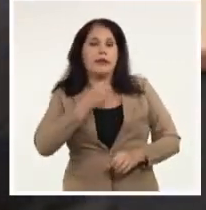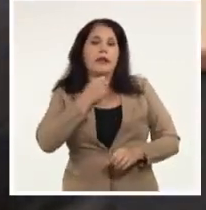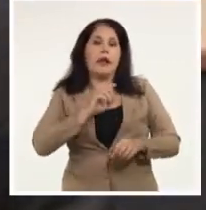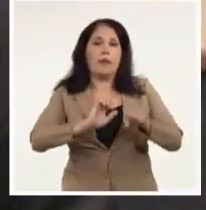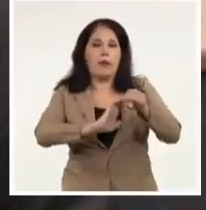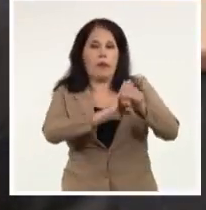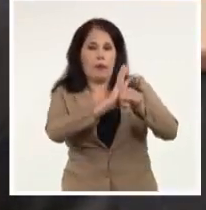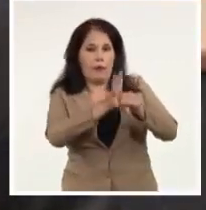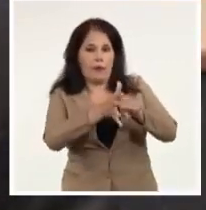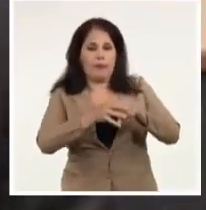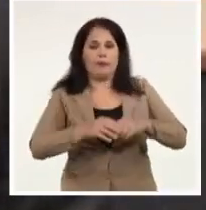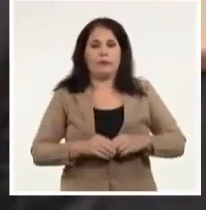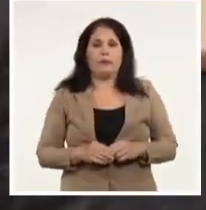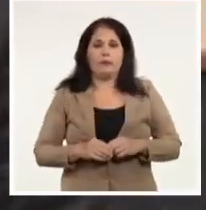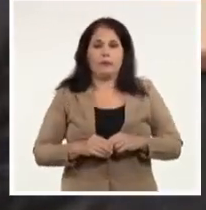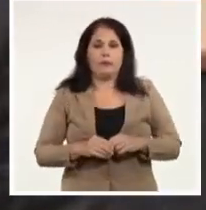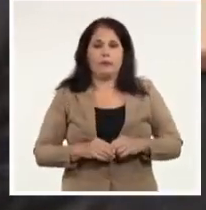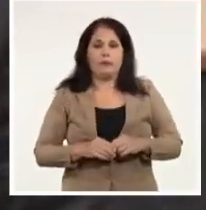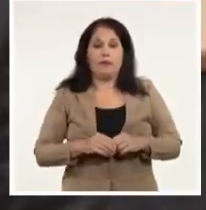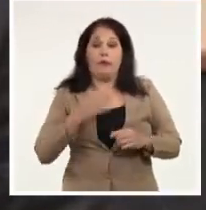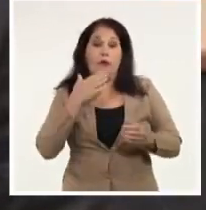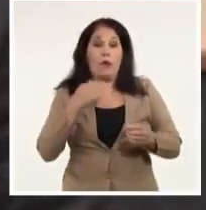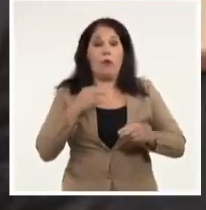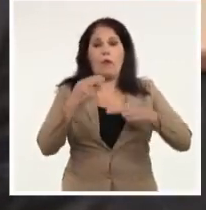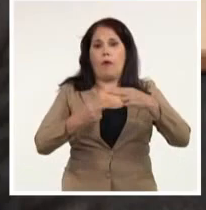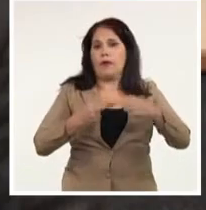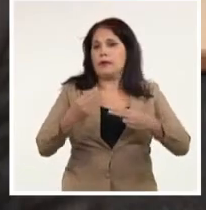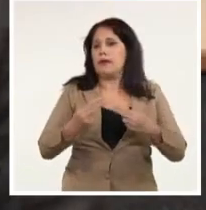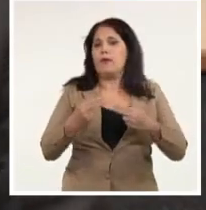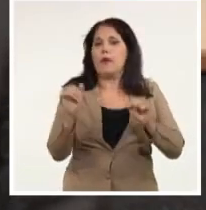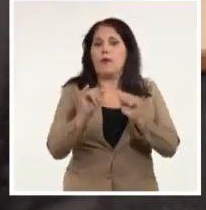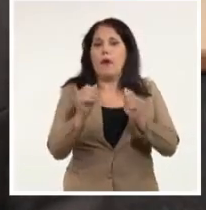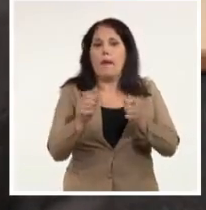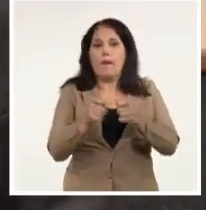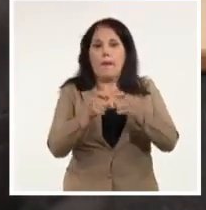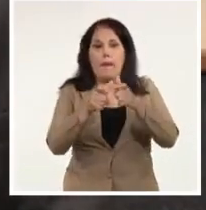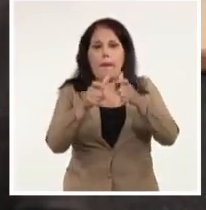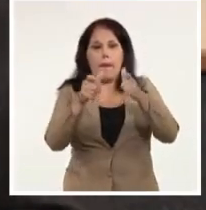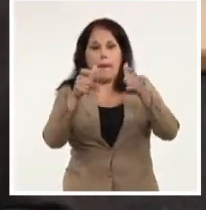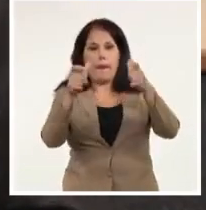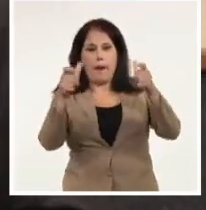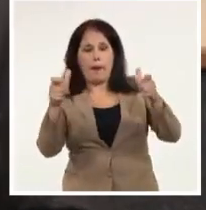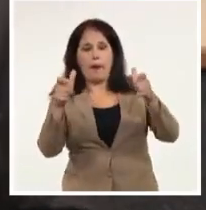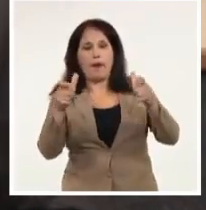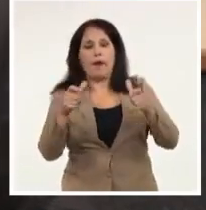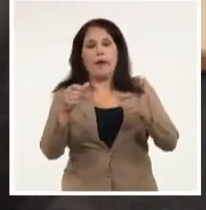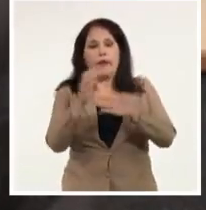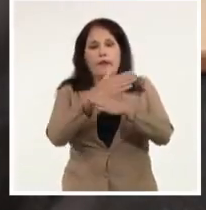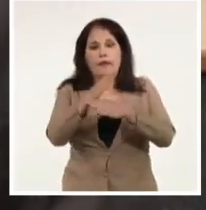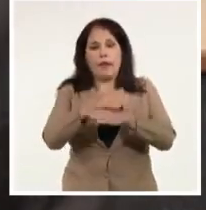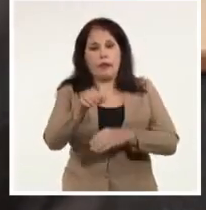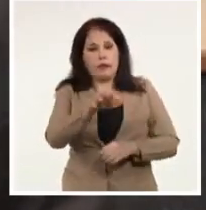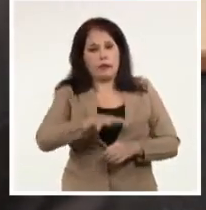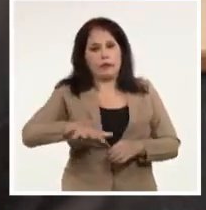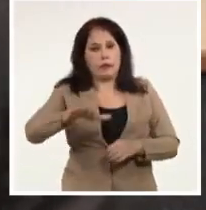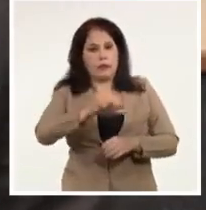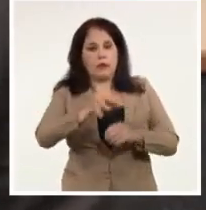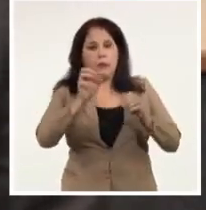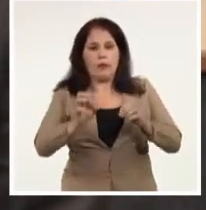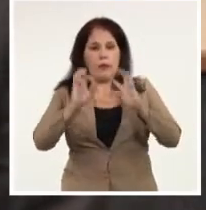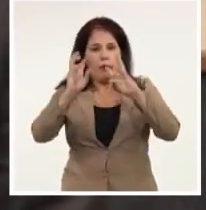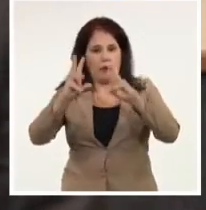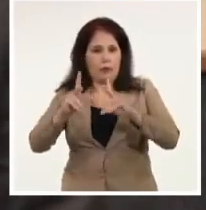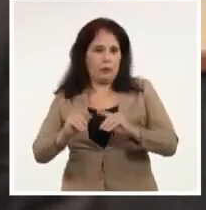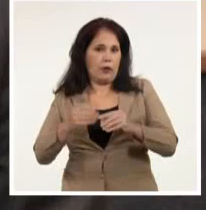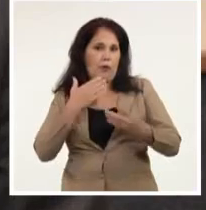COVID-19. Entonces, ¿cómo trasladamos esto? ¿Cómo crecemos en el resto de los ámbitos del país con estos resultados? ¿Cómo